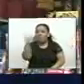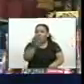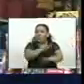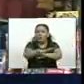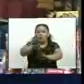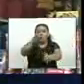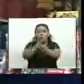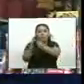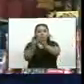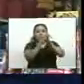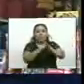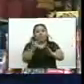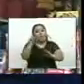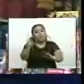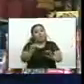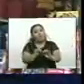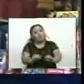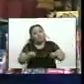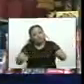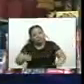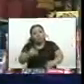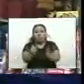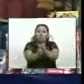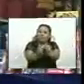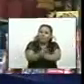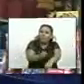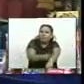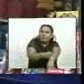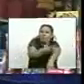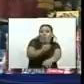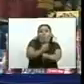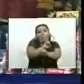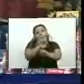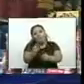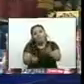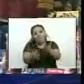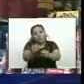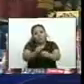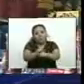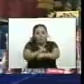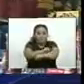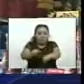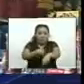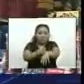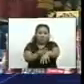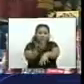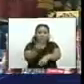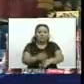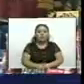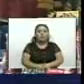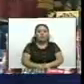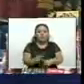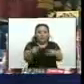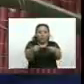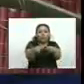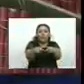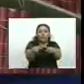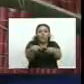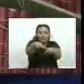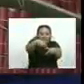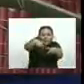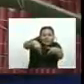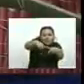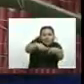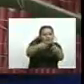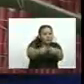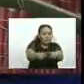dejó como saldo niños con secuelas por quemaduras o explosiones en sus manos. Triángulos o palometas hay de